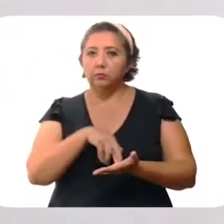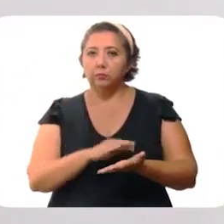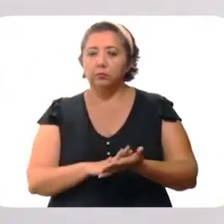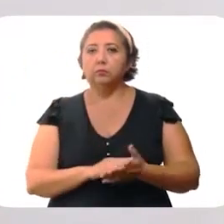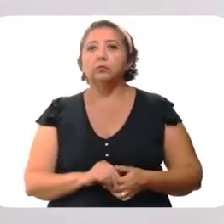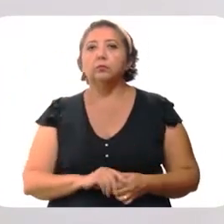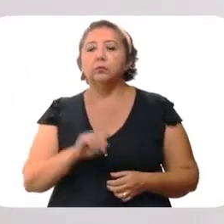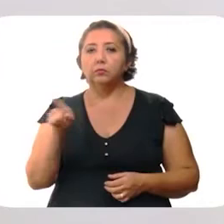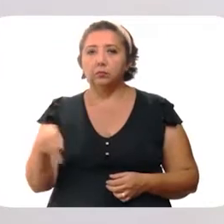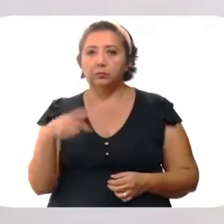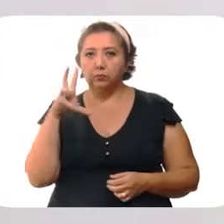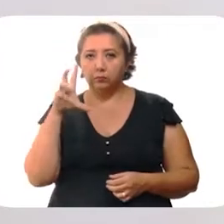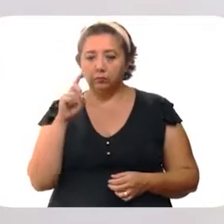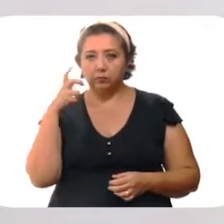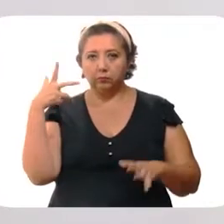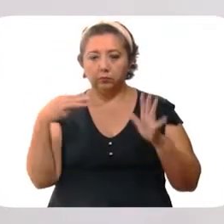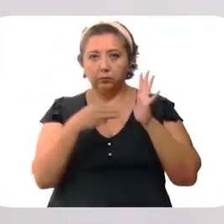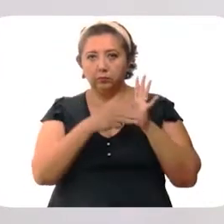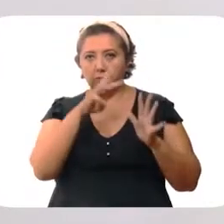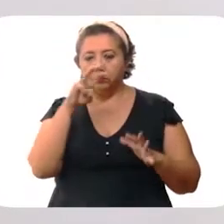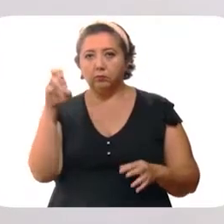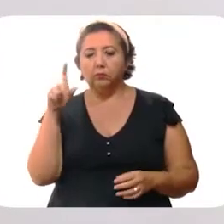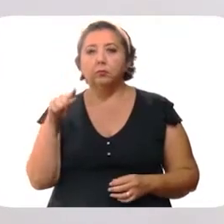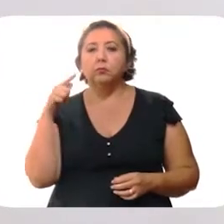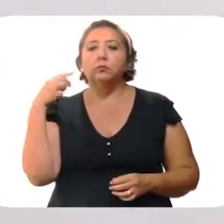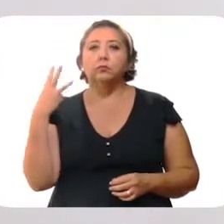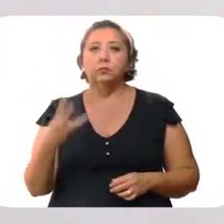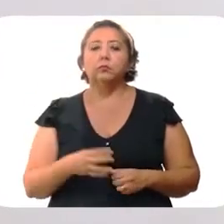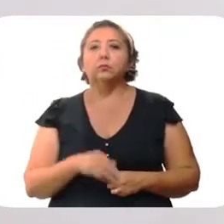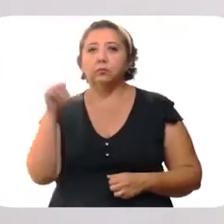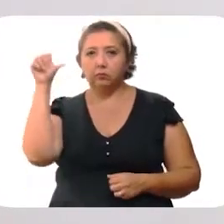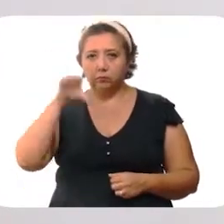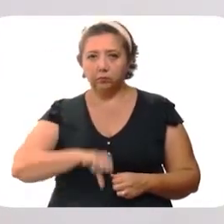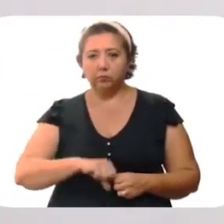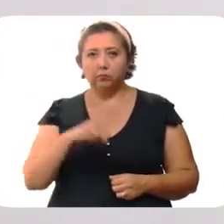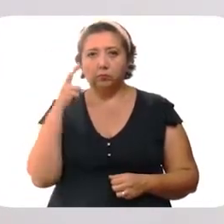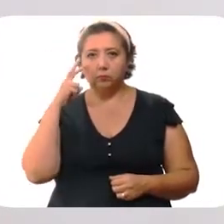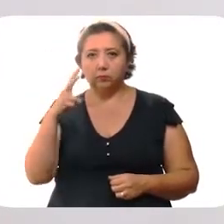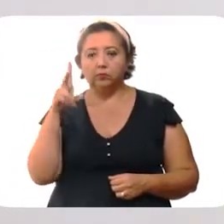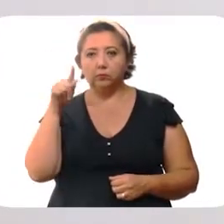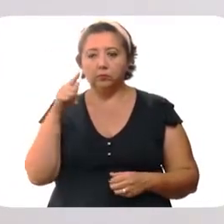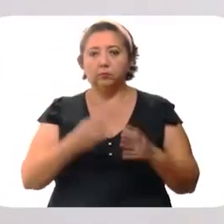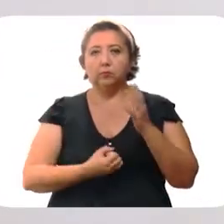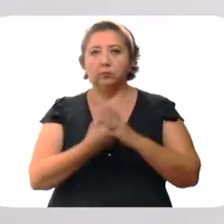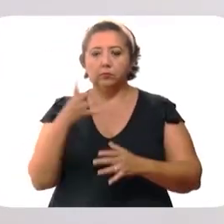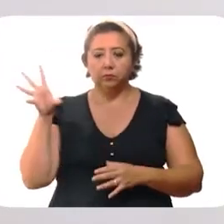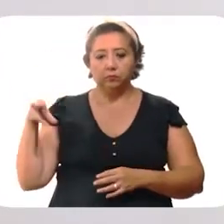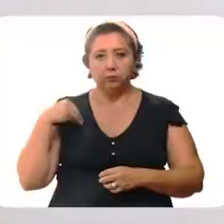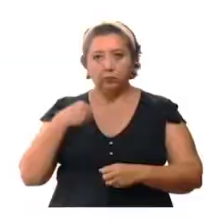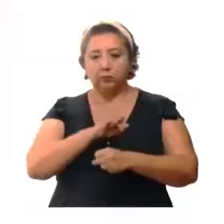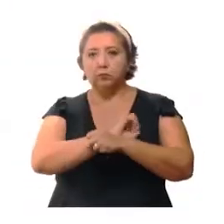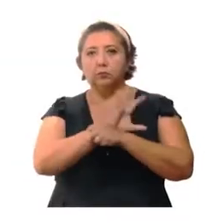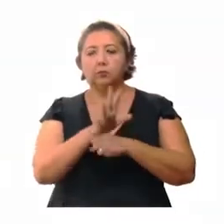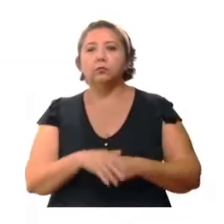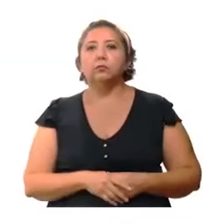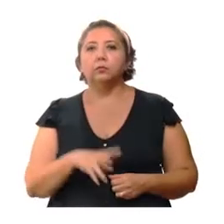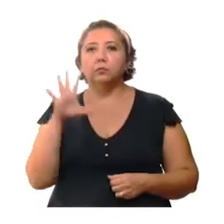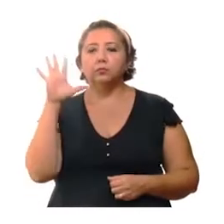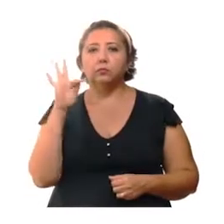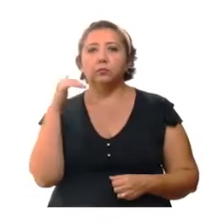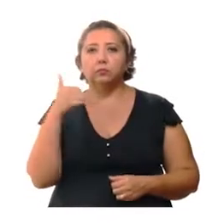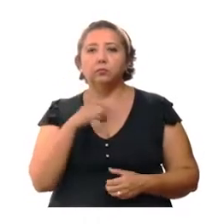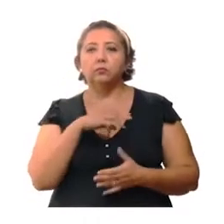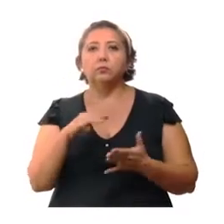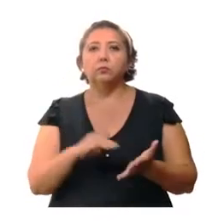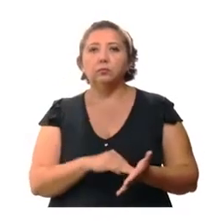registrados, que es 38.373. Hoy se detectaron 70 nuevos contagios de coronavirus, 46 en